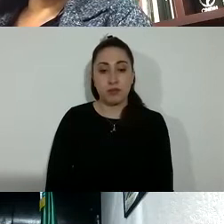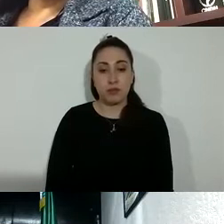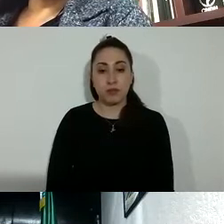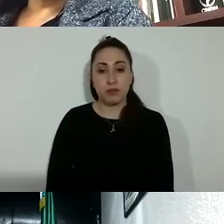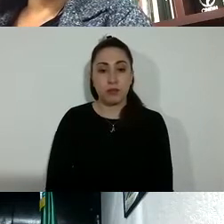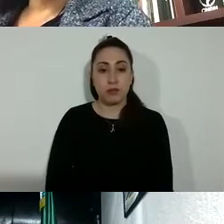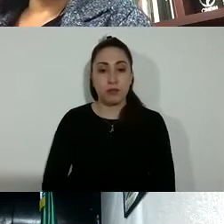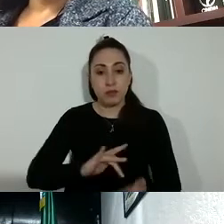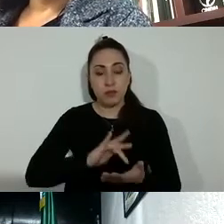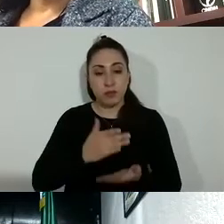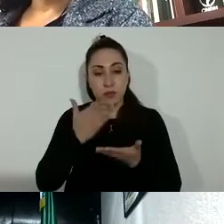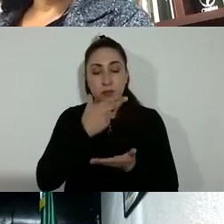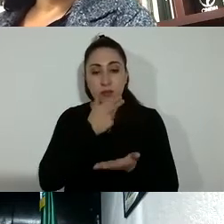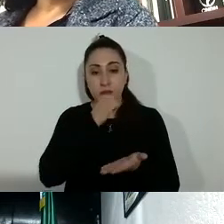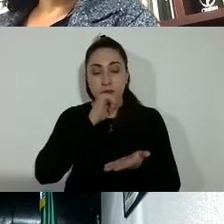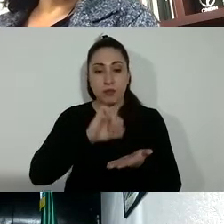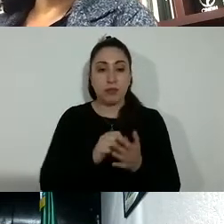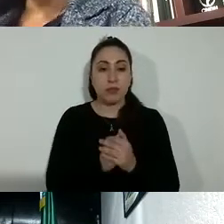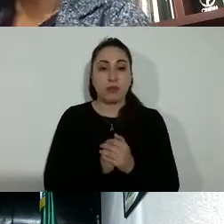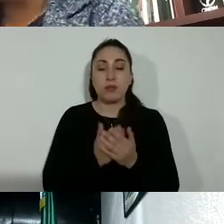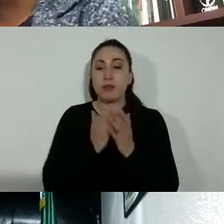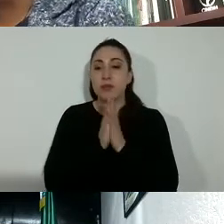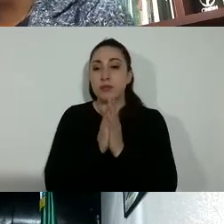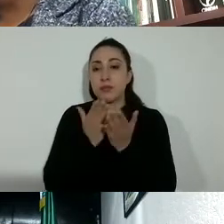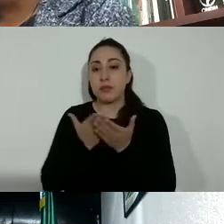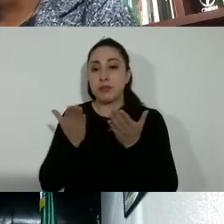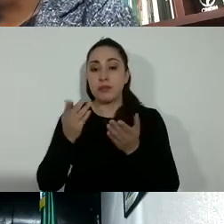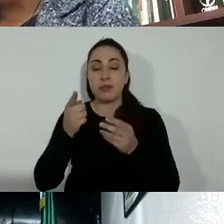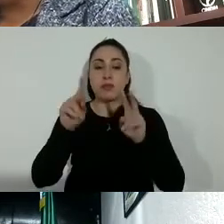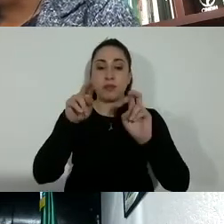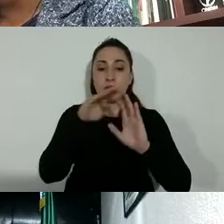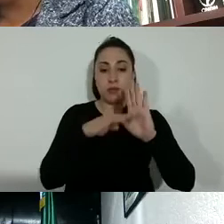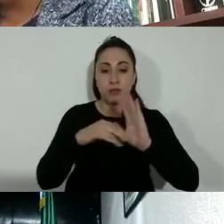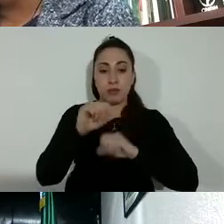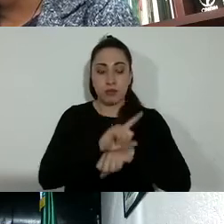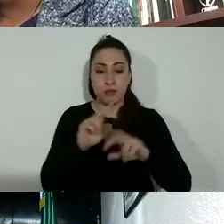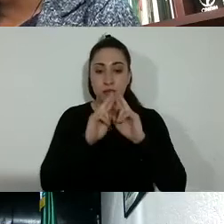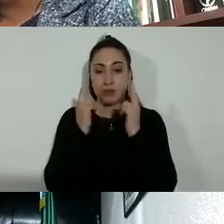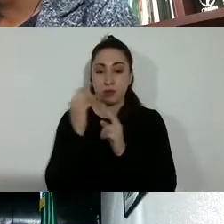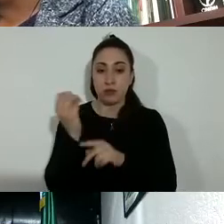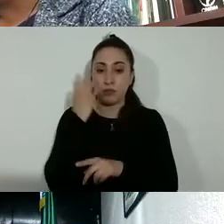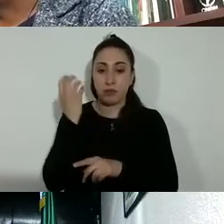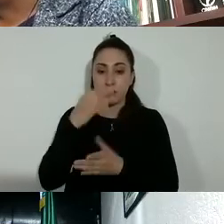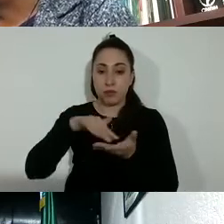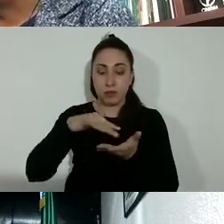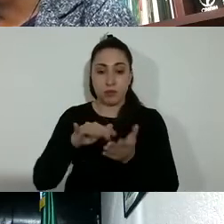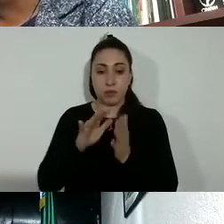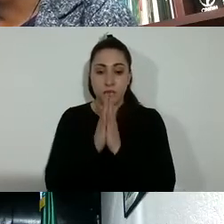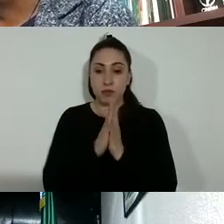Muchas gracias, secretario. Solicito al secretario dar lectura al orden del día de esta sesión de la